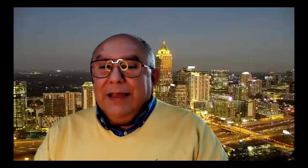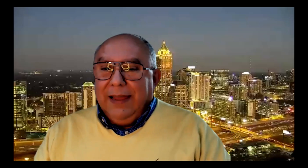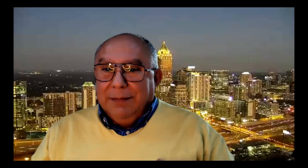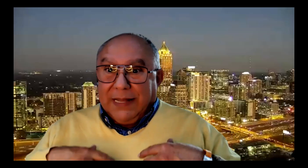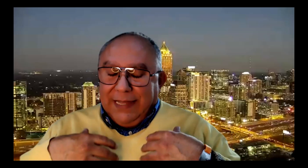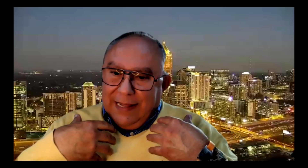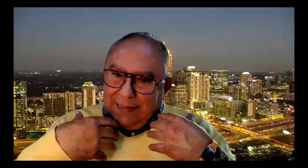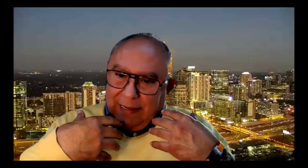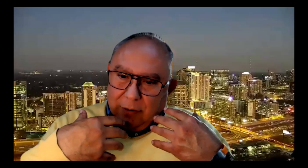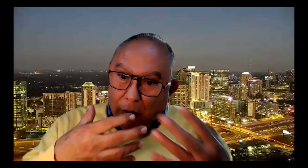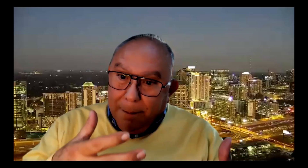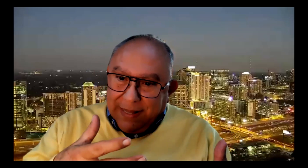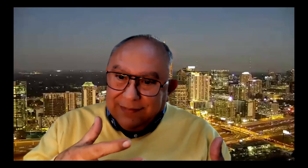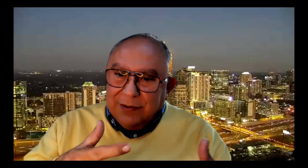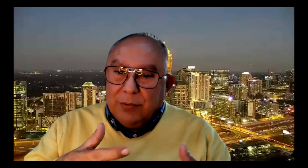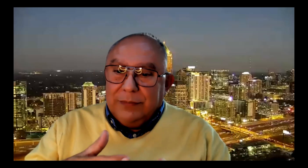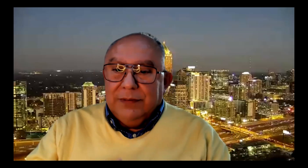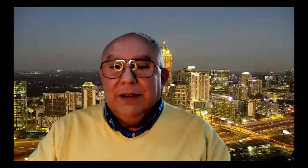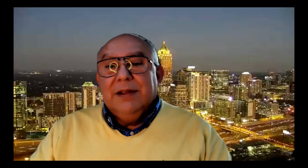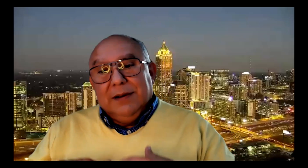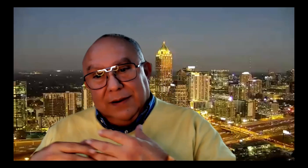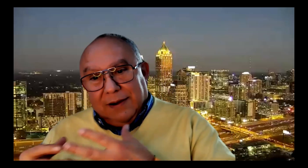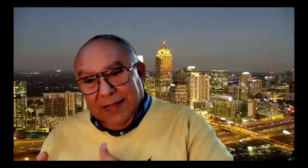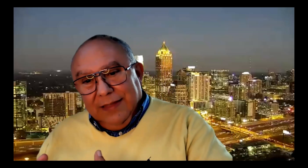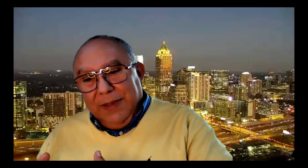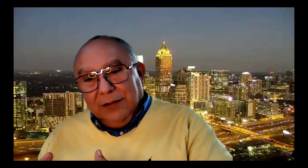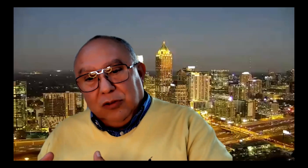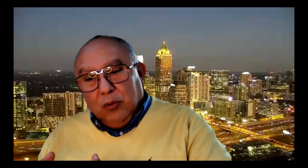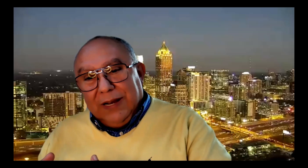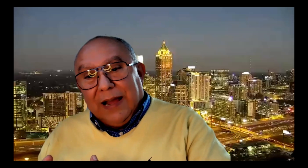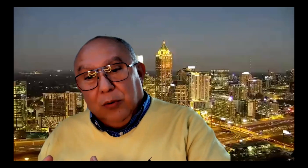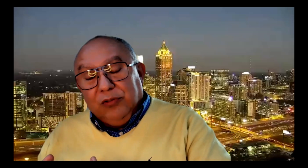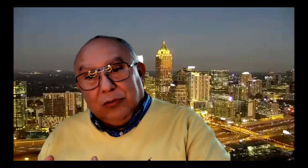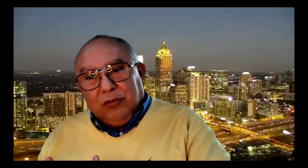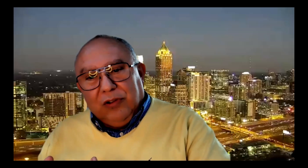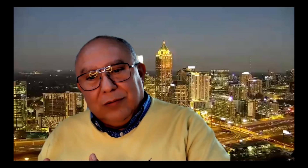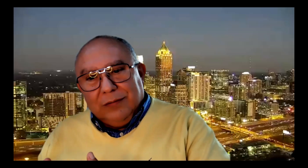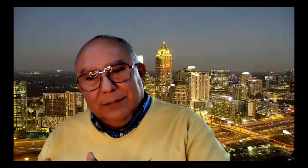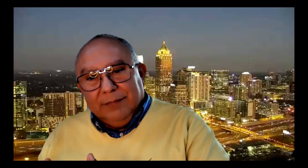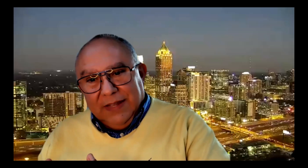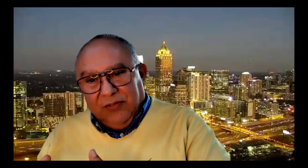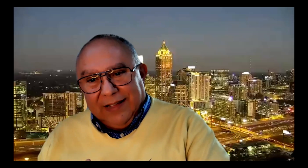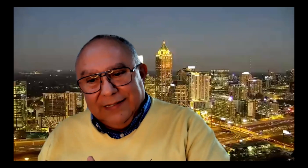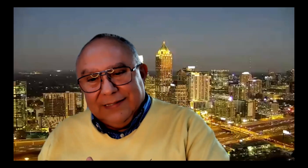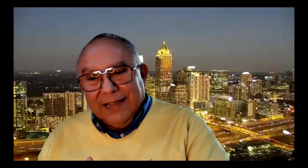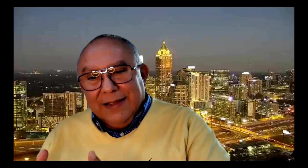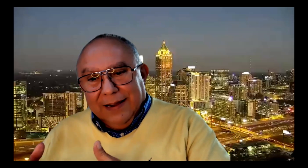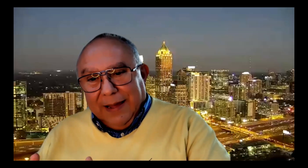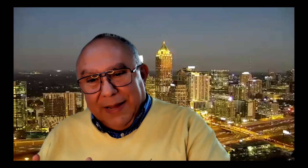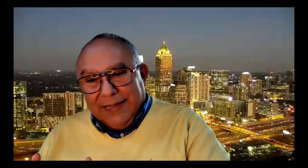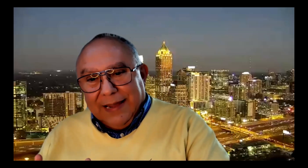uno en materia de comprensión, rendimiento en la construcción de